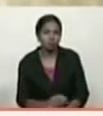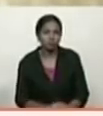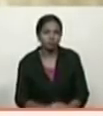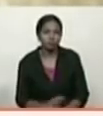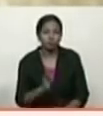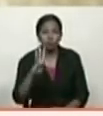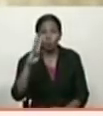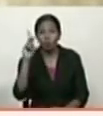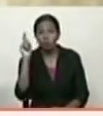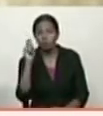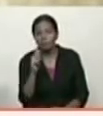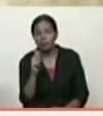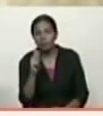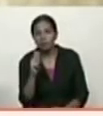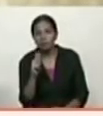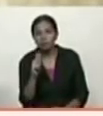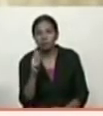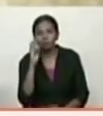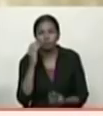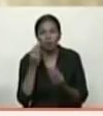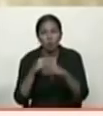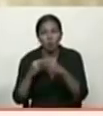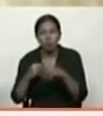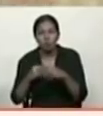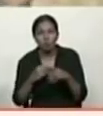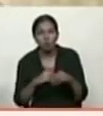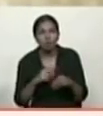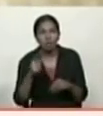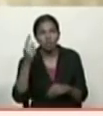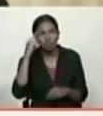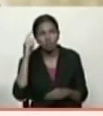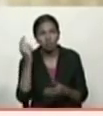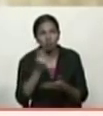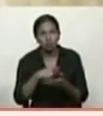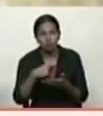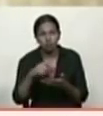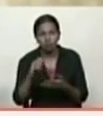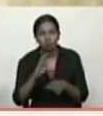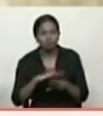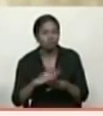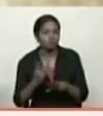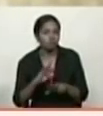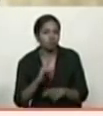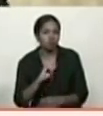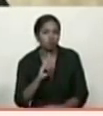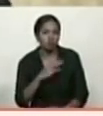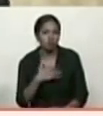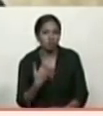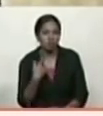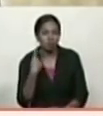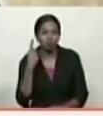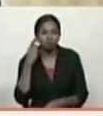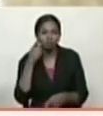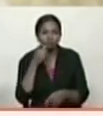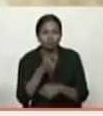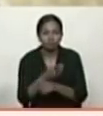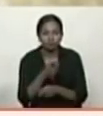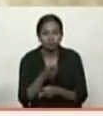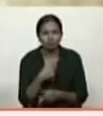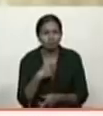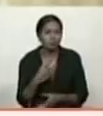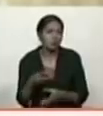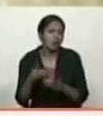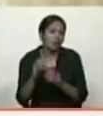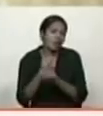4 meses negociando, se alcanzaron los acuerdos y el día que había que firmar, no firmaron porque recibieron una instrucción. Que se independice